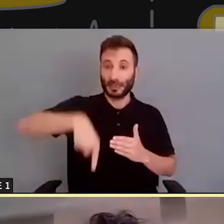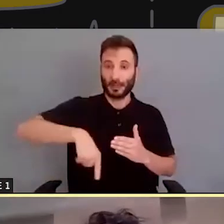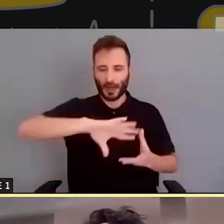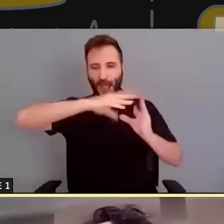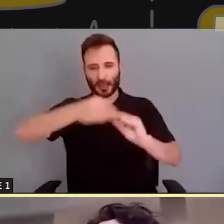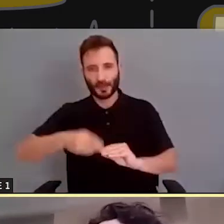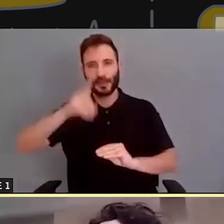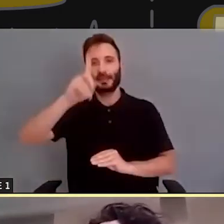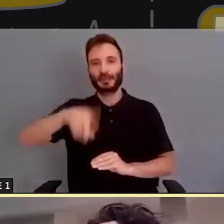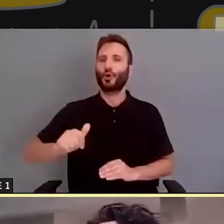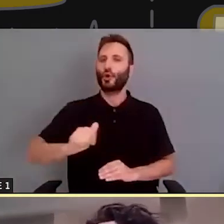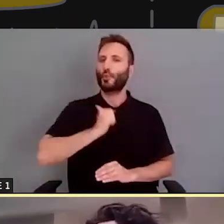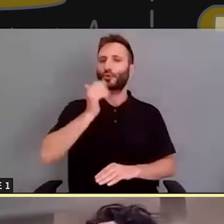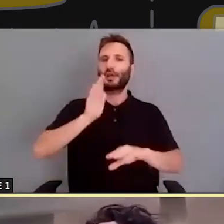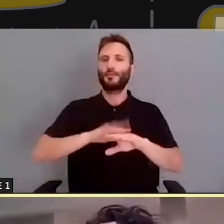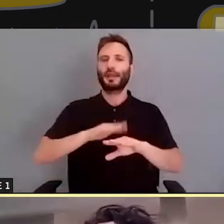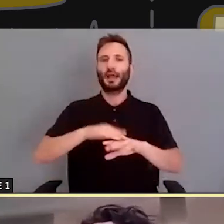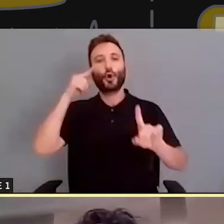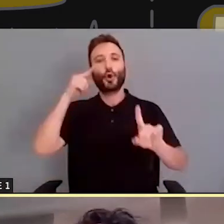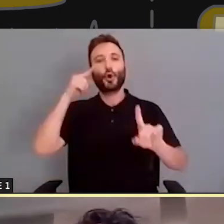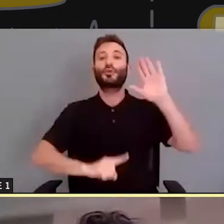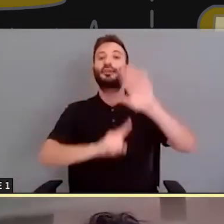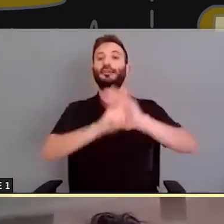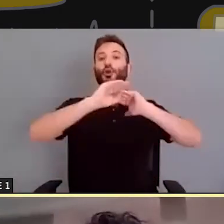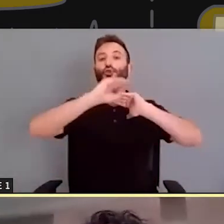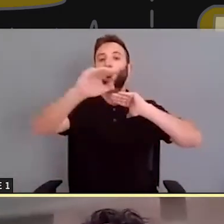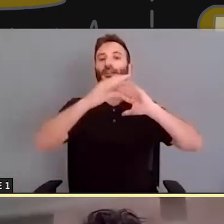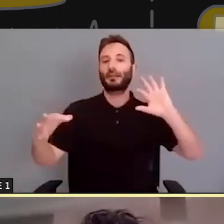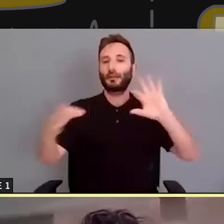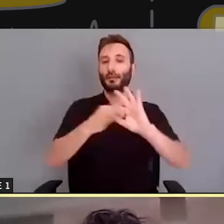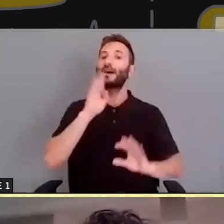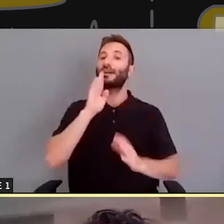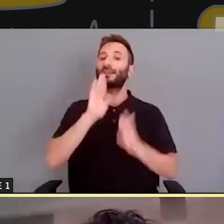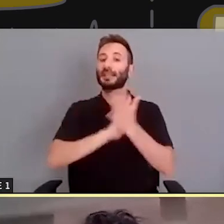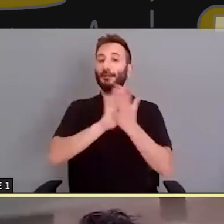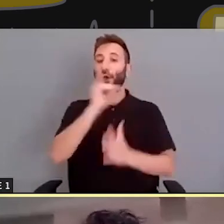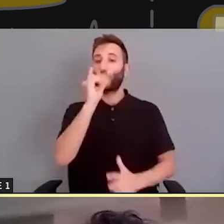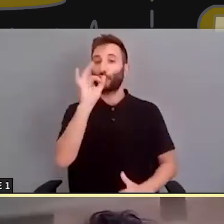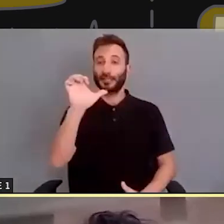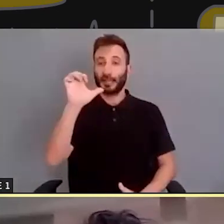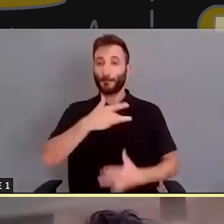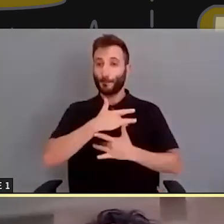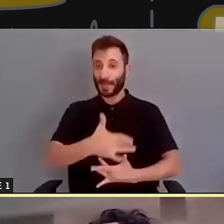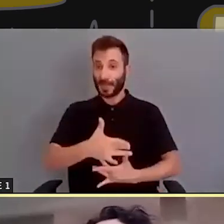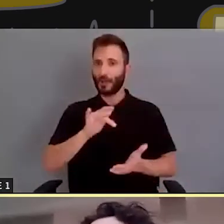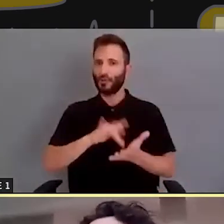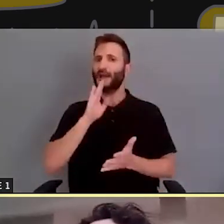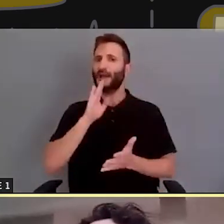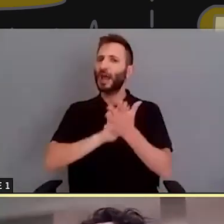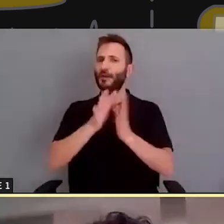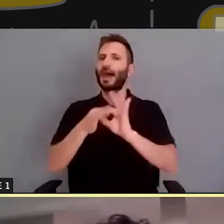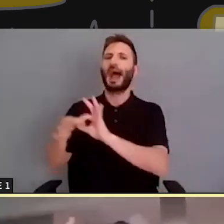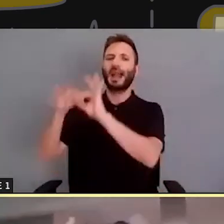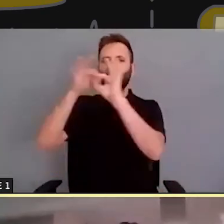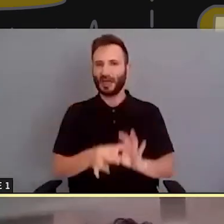oportunidad de alinearse con los objetivos de desarrollo sostenible. Josep María mencionaba el ODS 17, alianzas, este es un claro ejemplo, pero es que también muchas